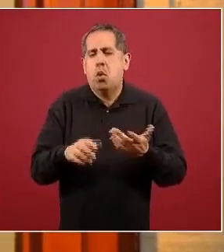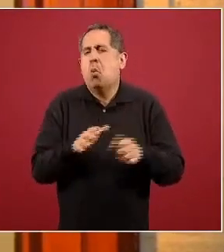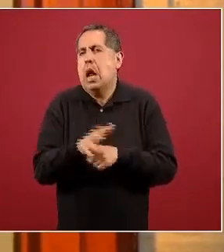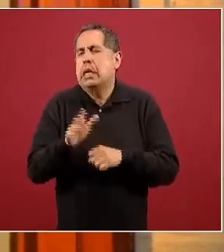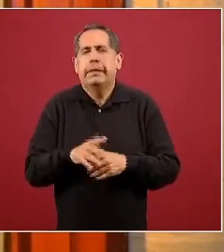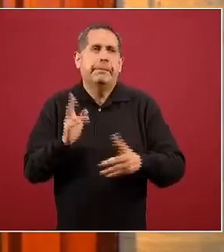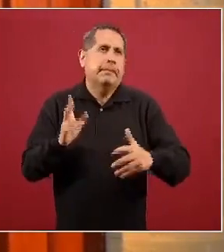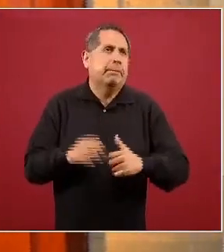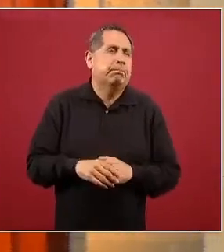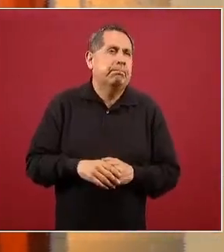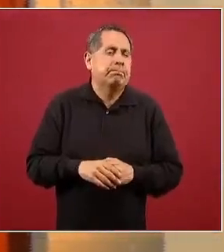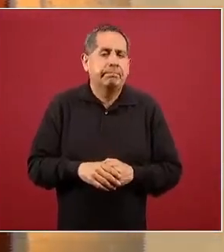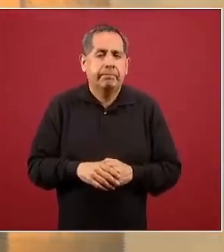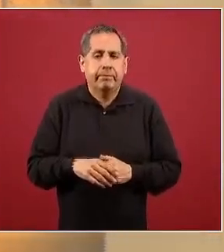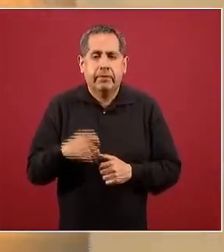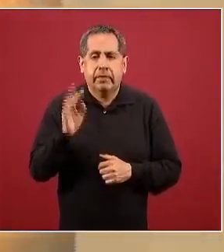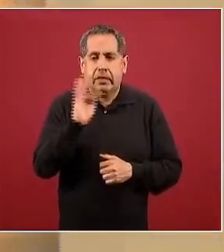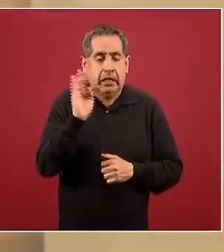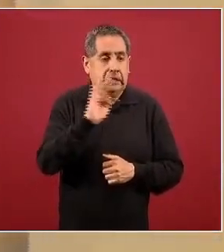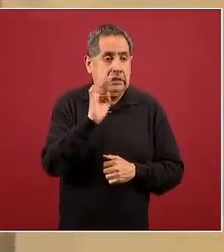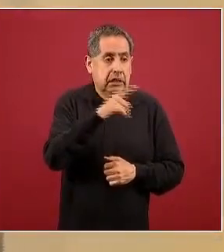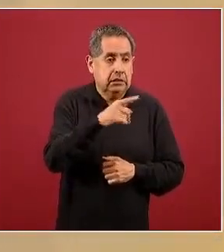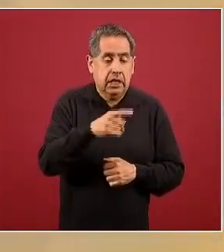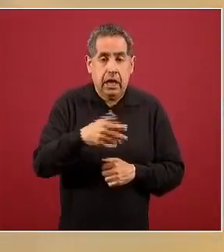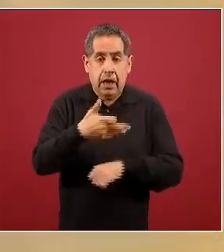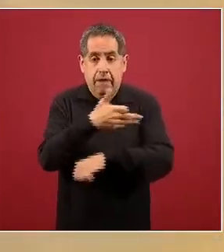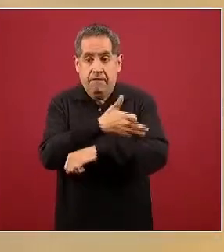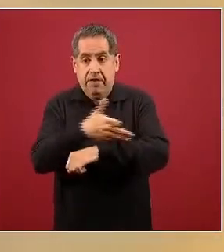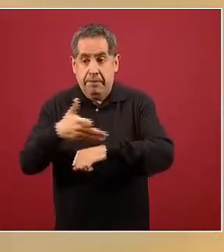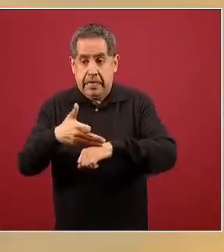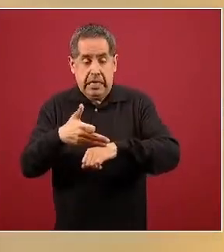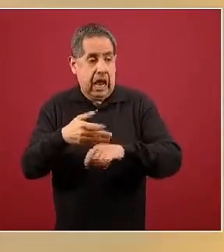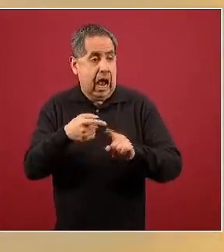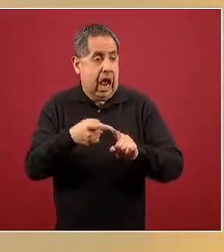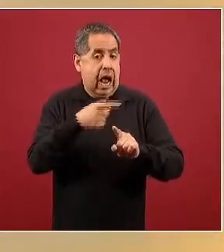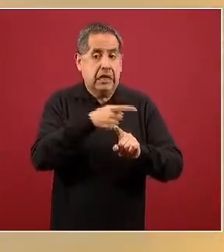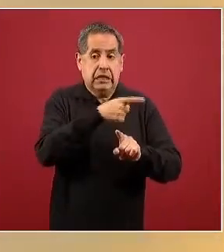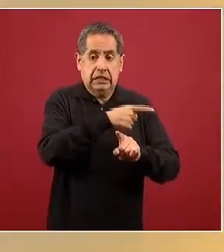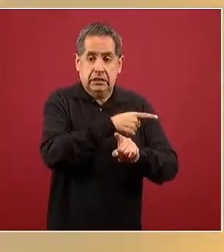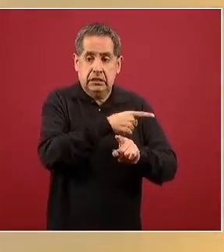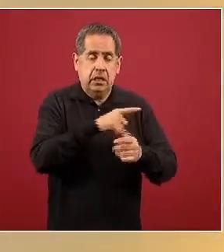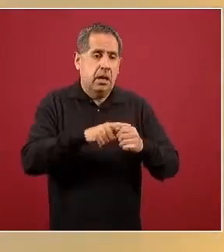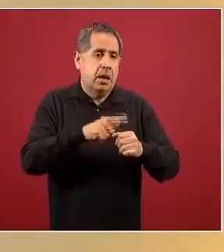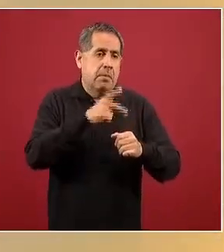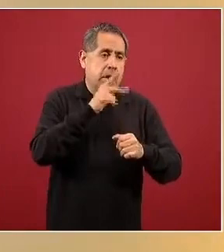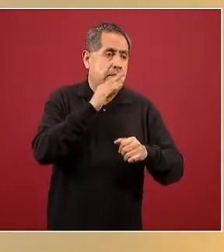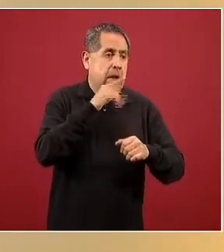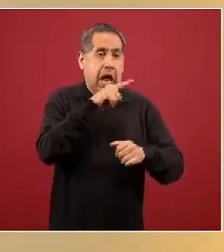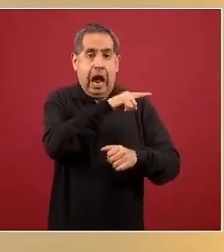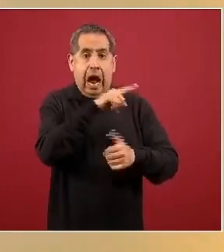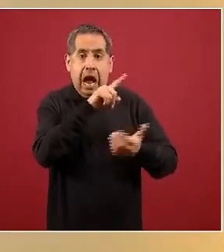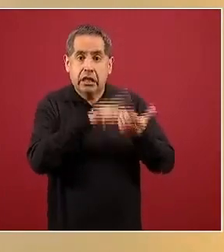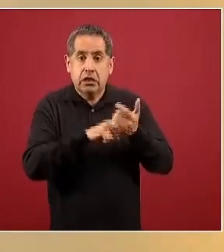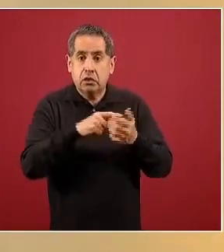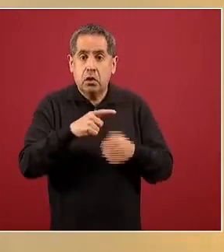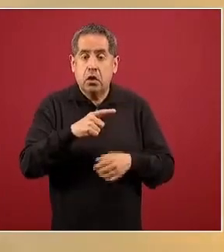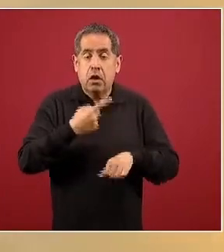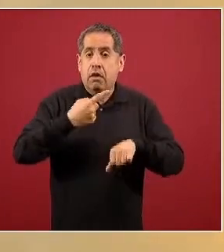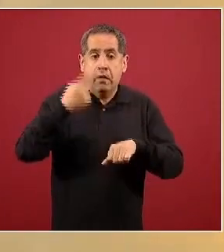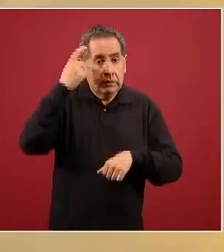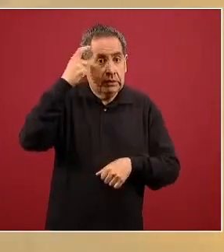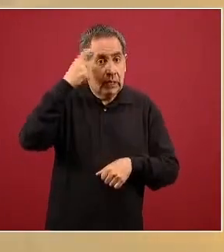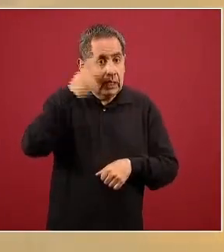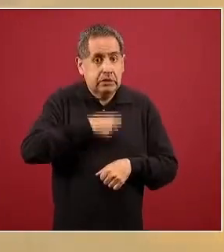más importantes es el antecedente familiar o familiares en primer grado con problemas de salud mental.